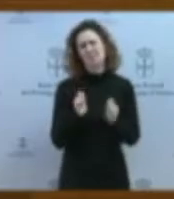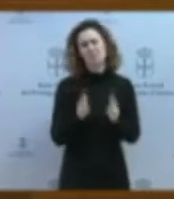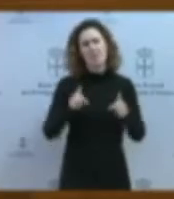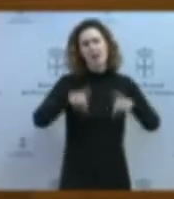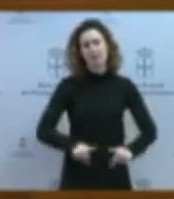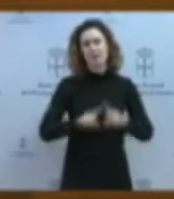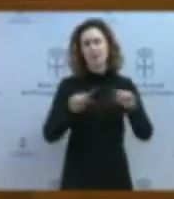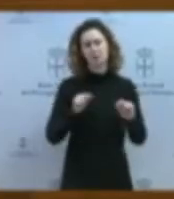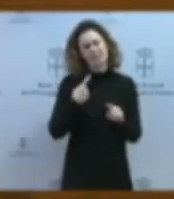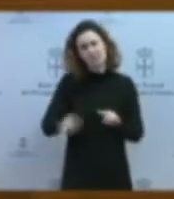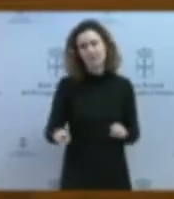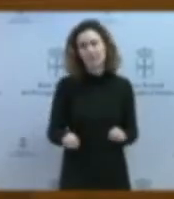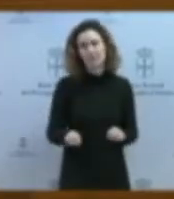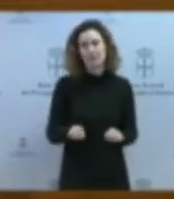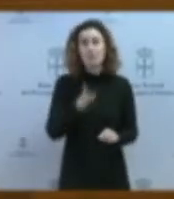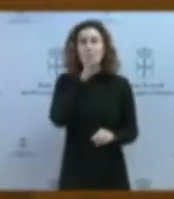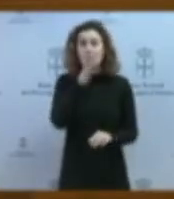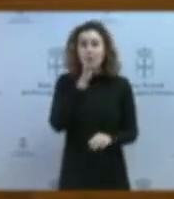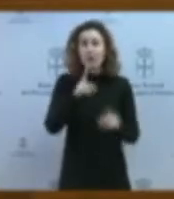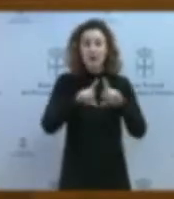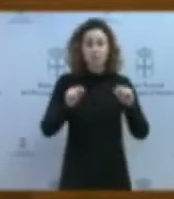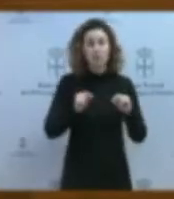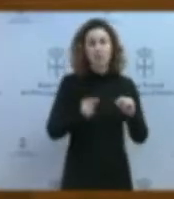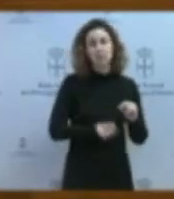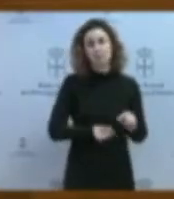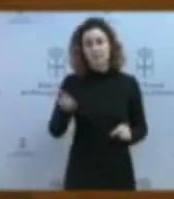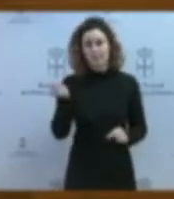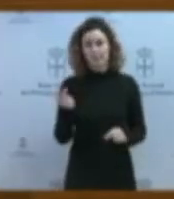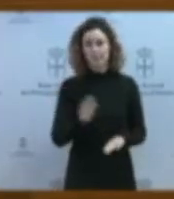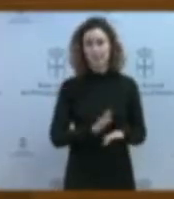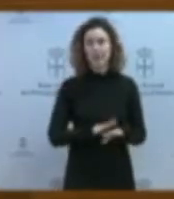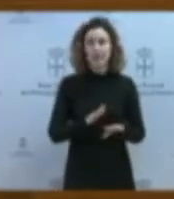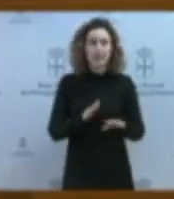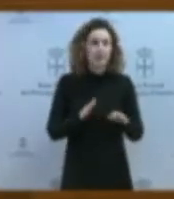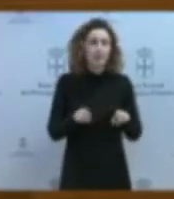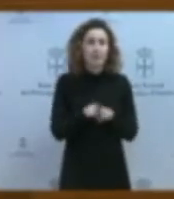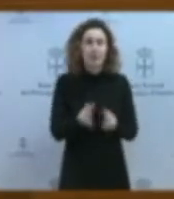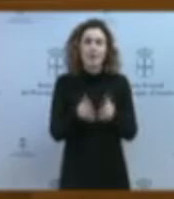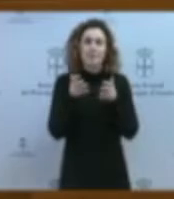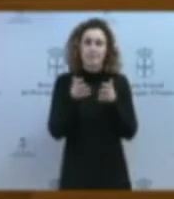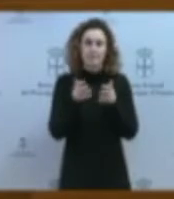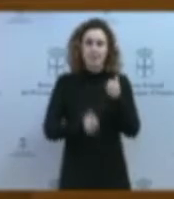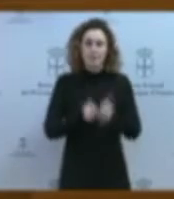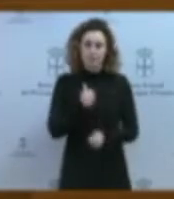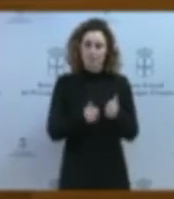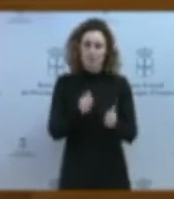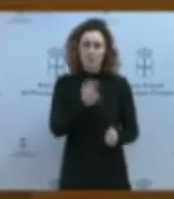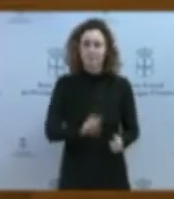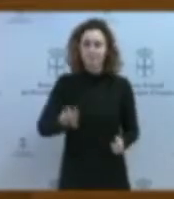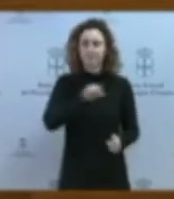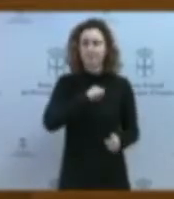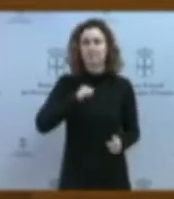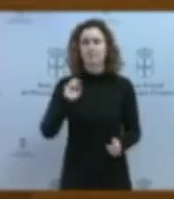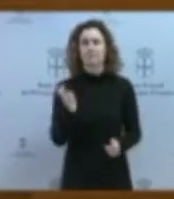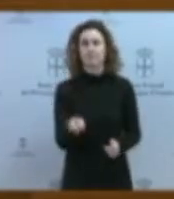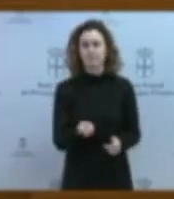de asturianos y asturianas, que tengan la obligación de marcharse a opositar a otros territorios. Si lo que pretendemos es reforzar Asturias,